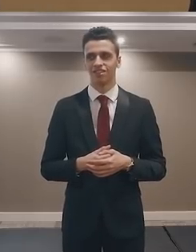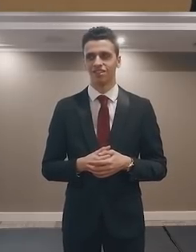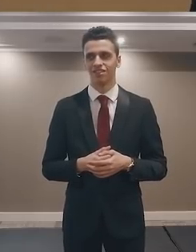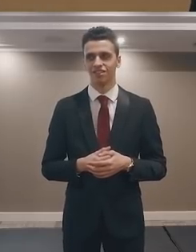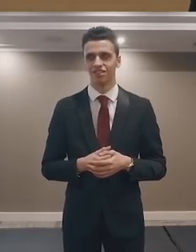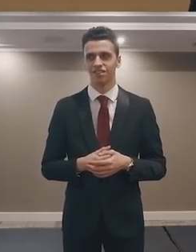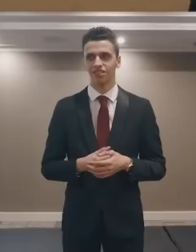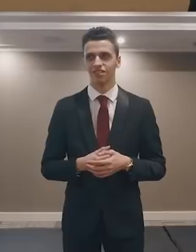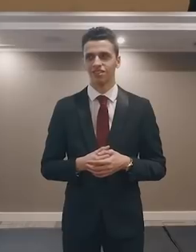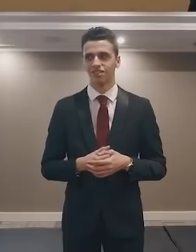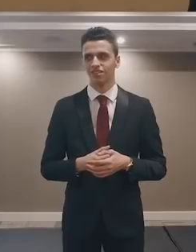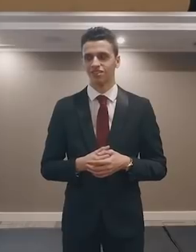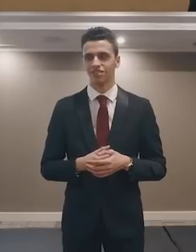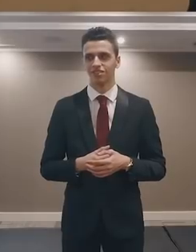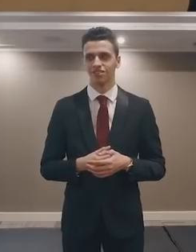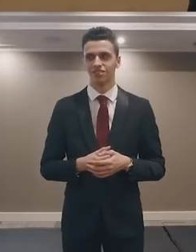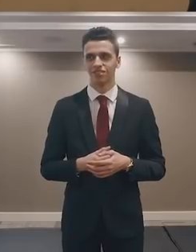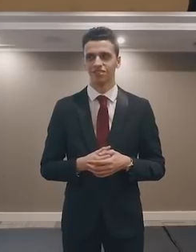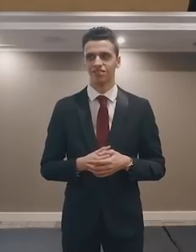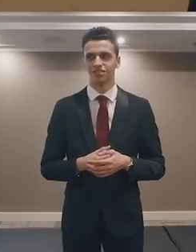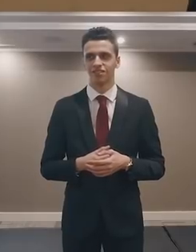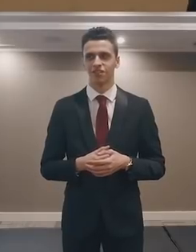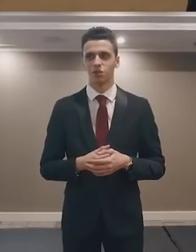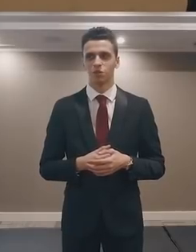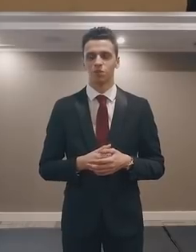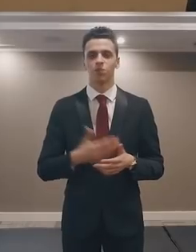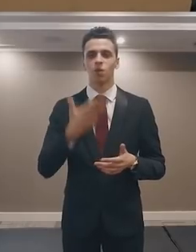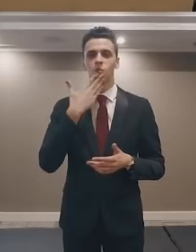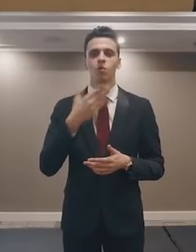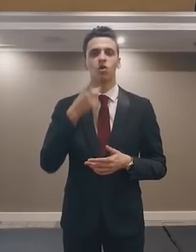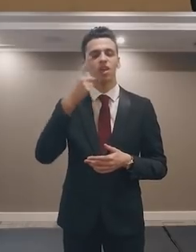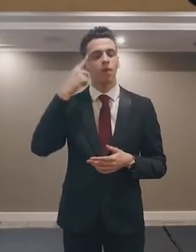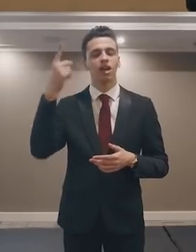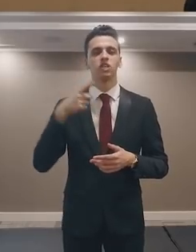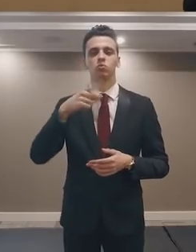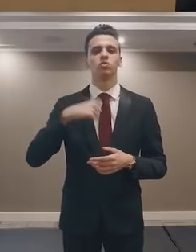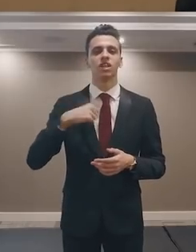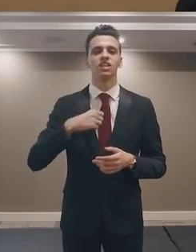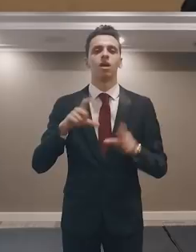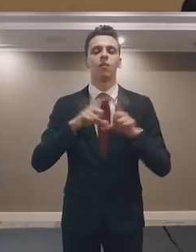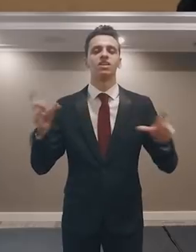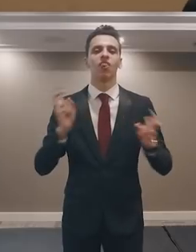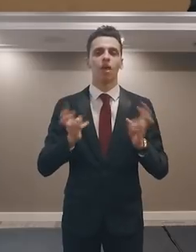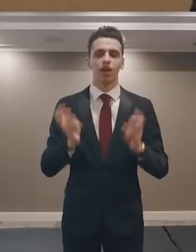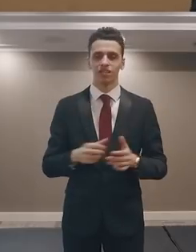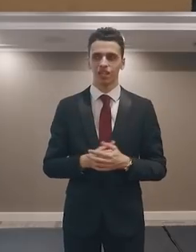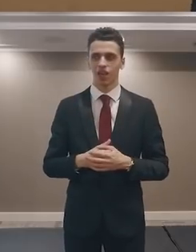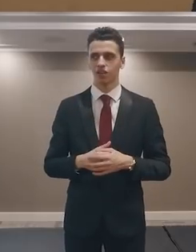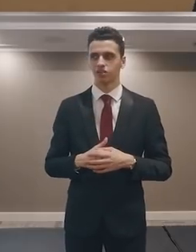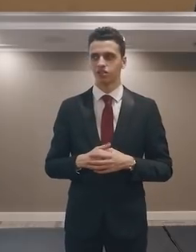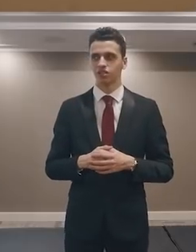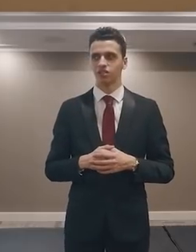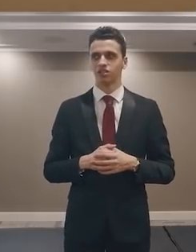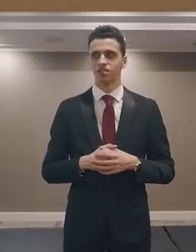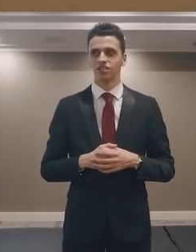ruber imagínate que es una presa de zapatillas yo soy tu proveedor y lugar de sharp ha gustado